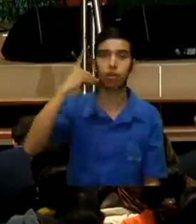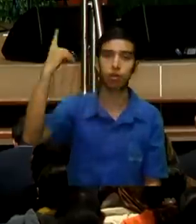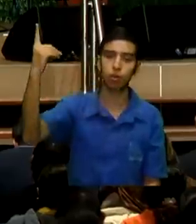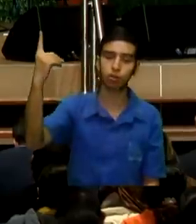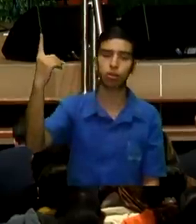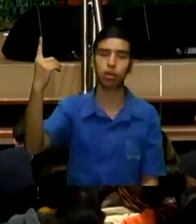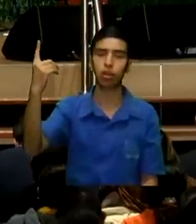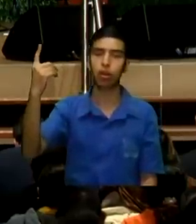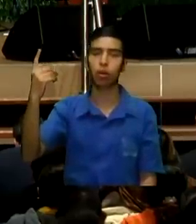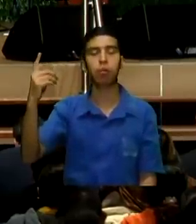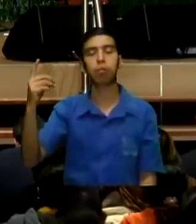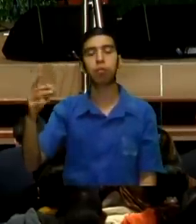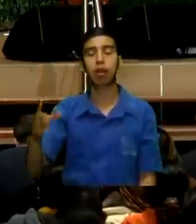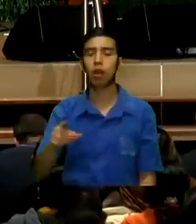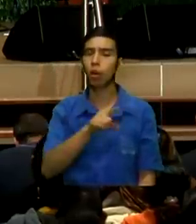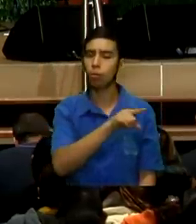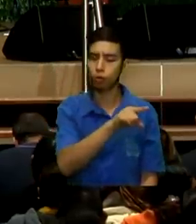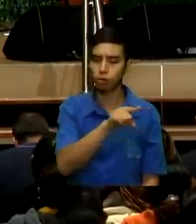mapa y te ubicas.